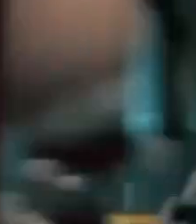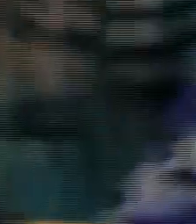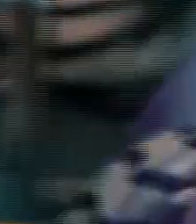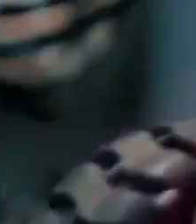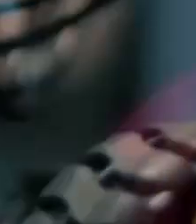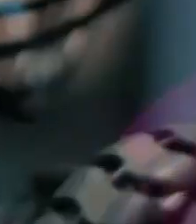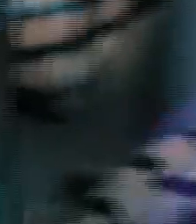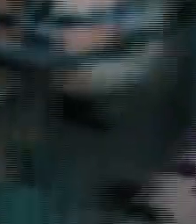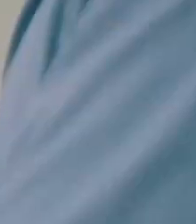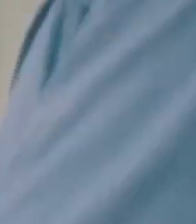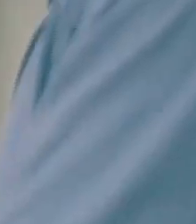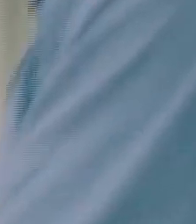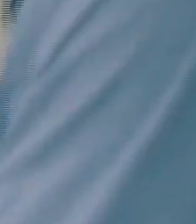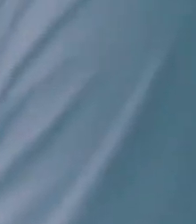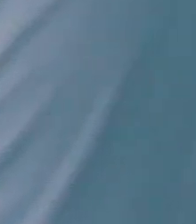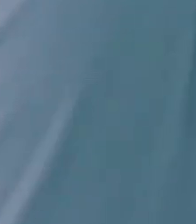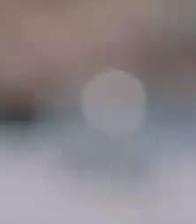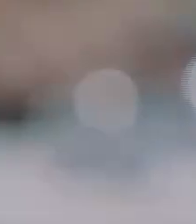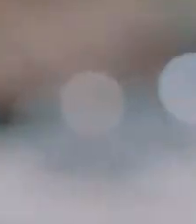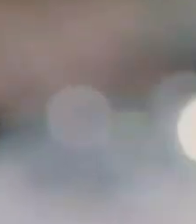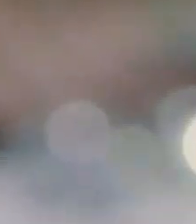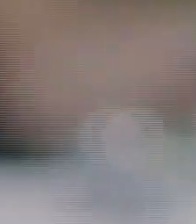En la UAU.